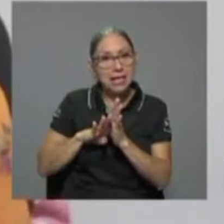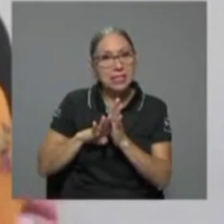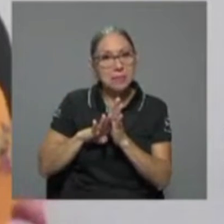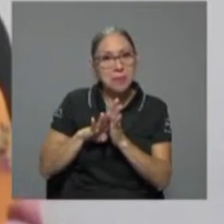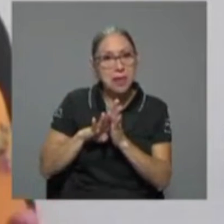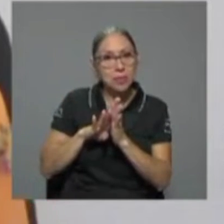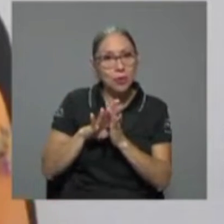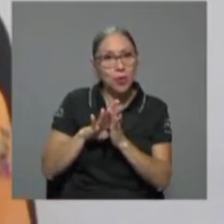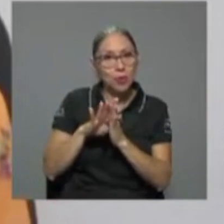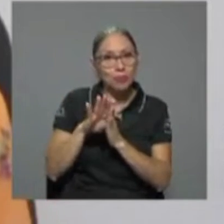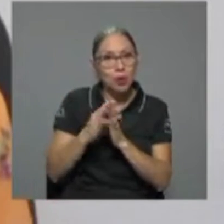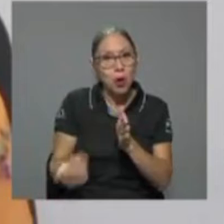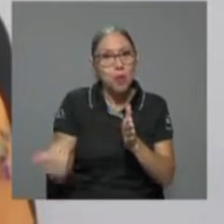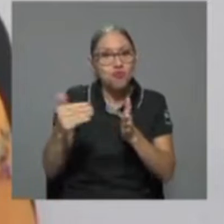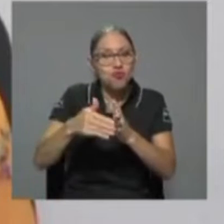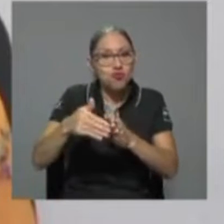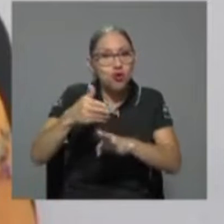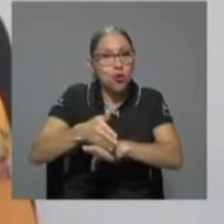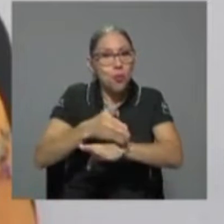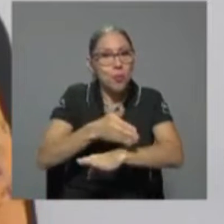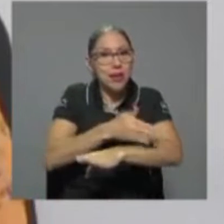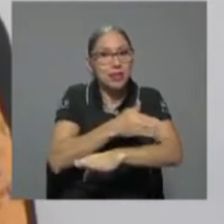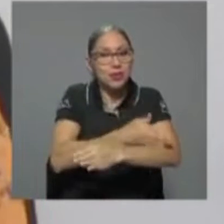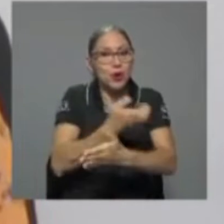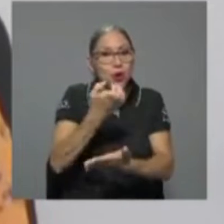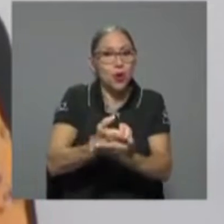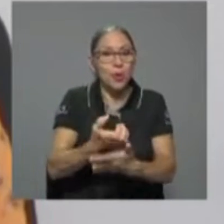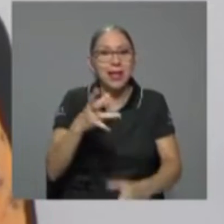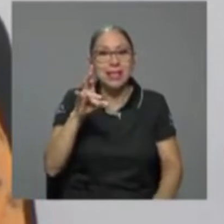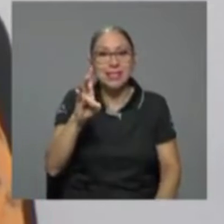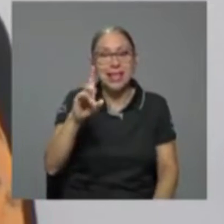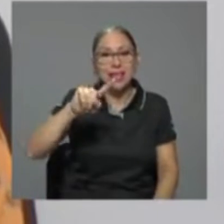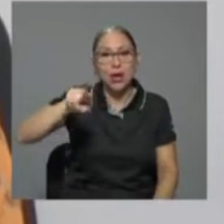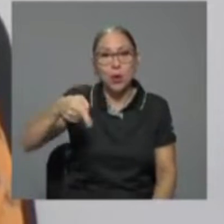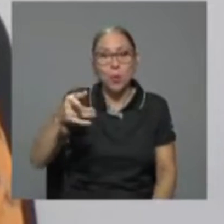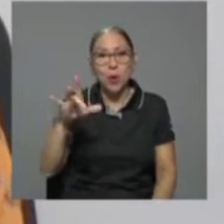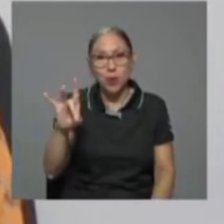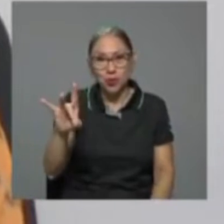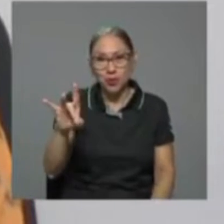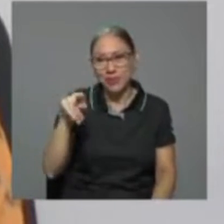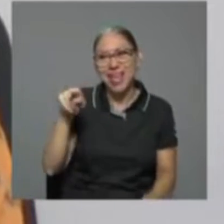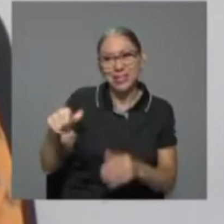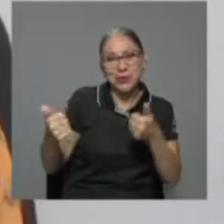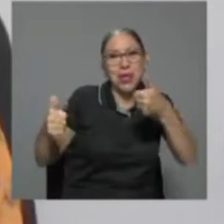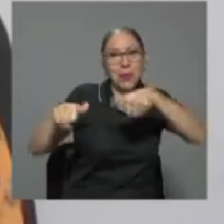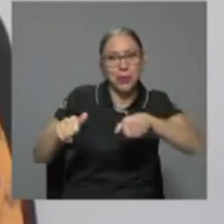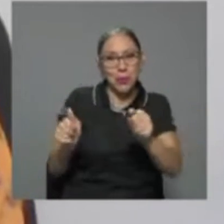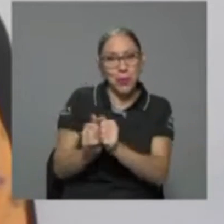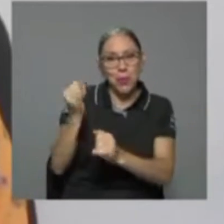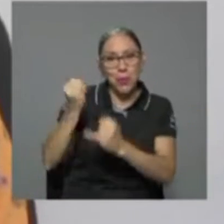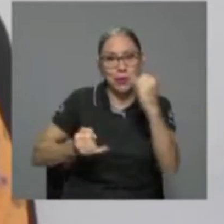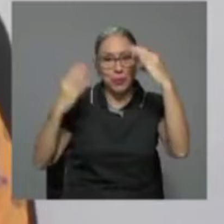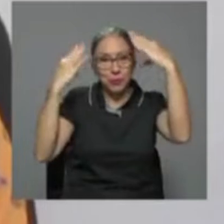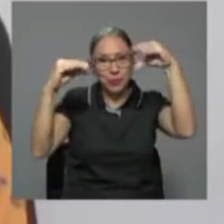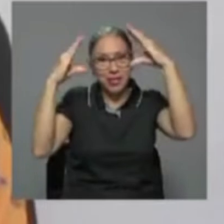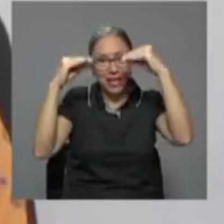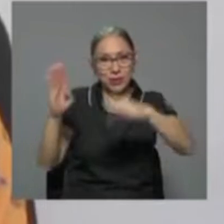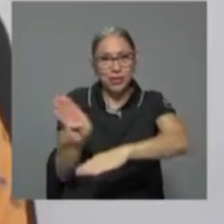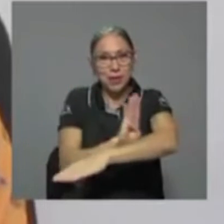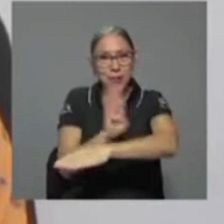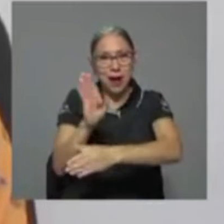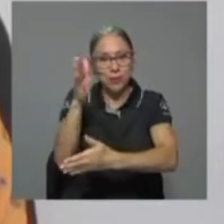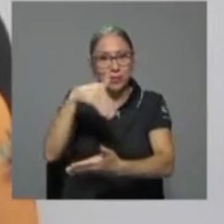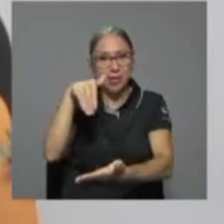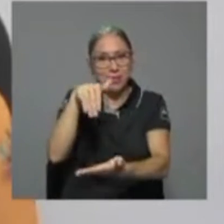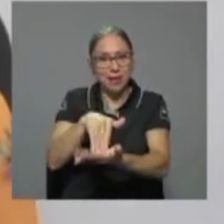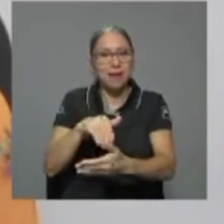de una recuperación económica de 7,8 de conformidad con los últimos datos que generó el Banco